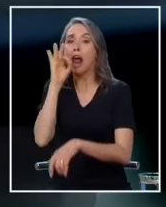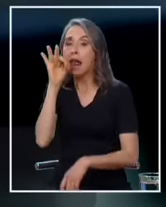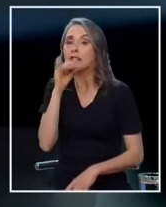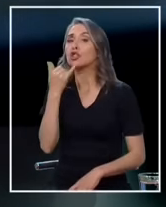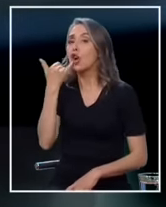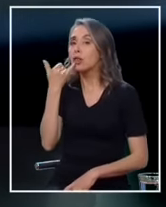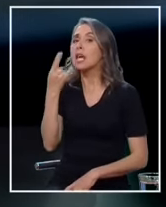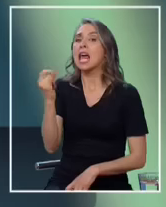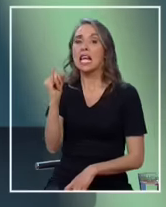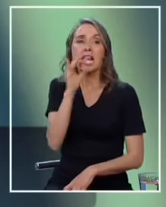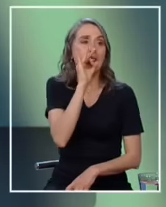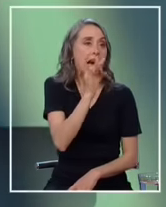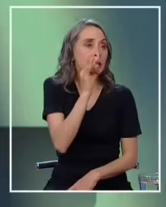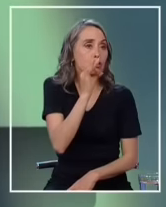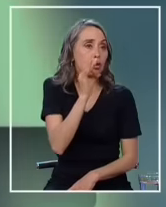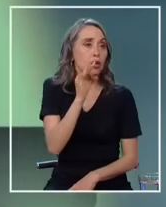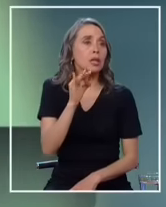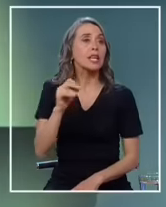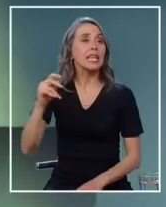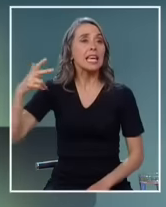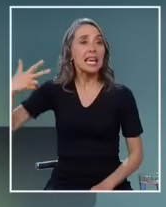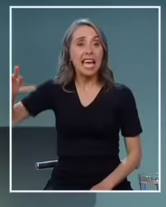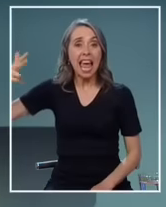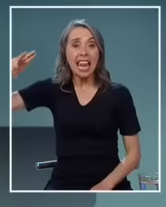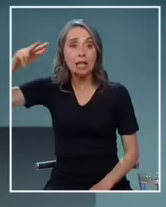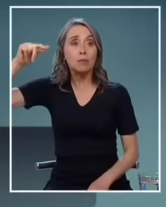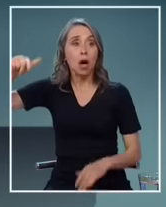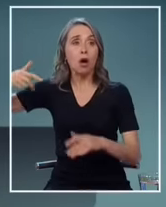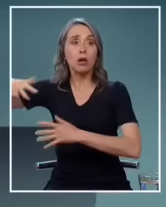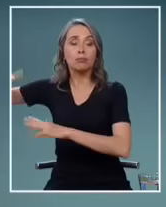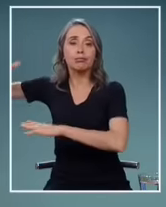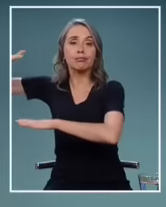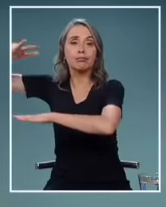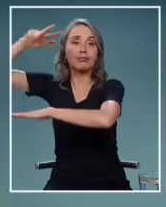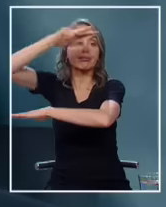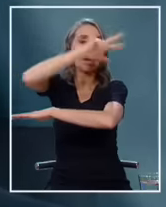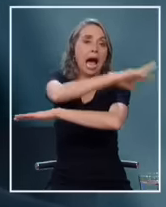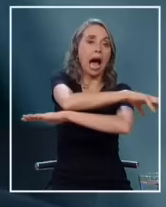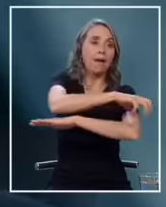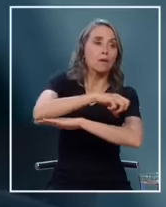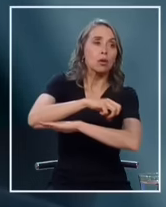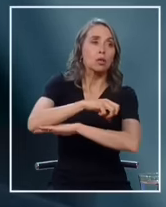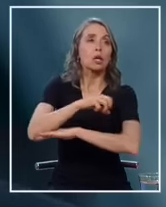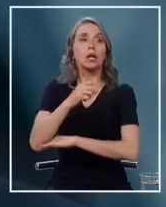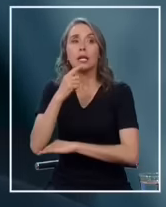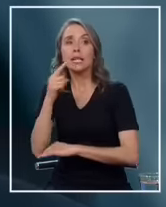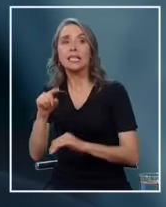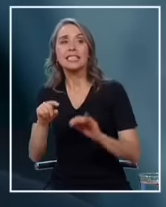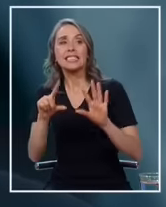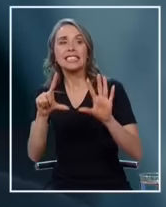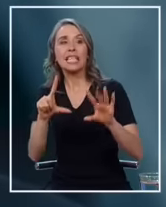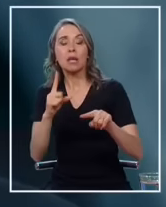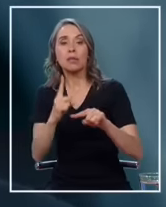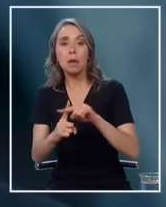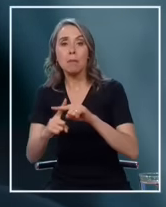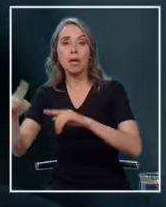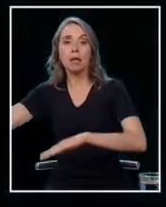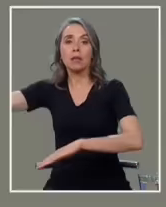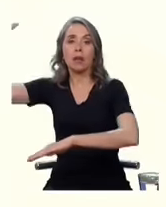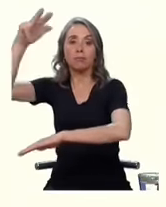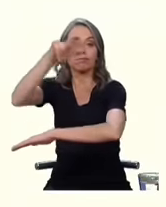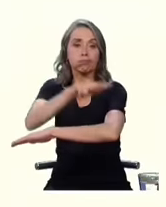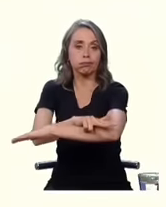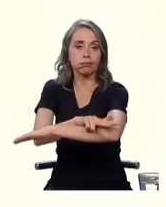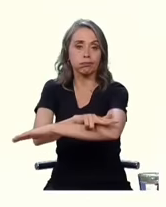Condes? Sí, y el helicóptero lo va buscando. Estaba esperando... Llega el